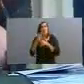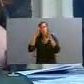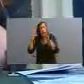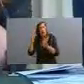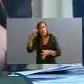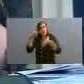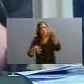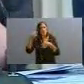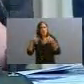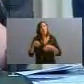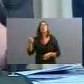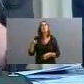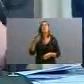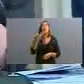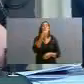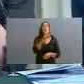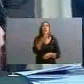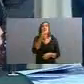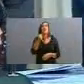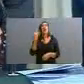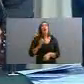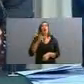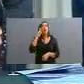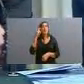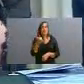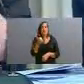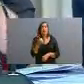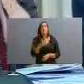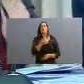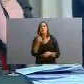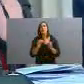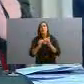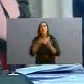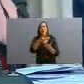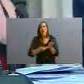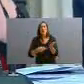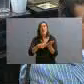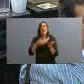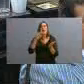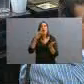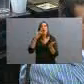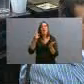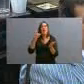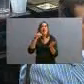1996 es acordada y luego hubo casos. El caso Gaviso, que también es un caso del